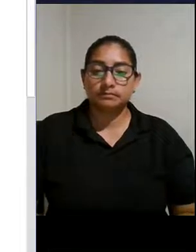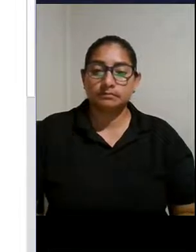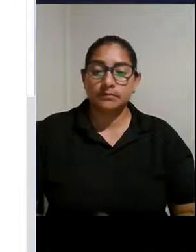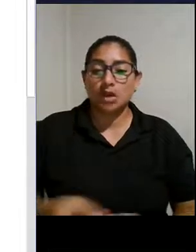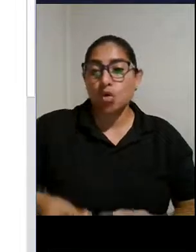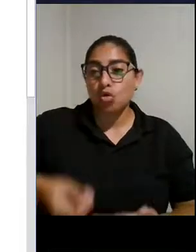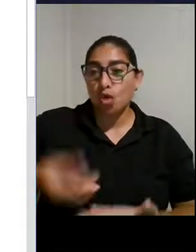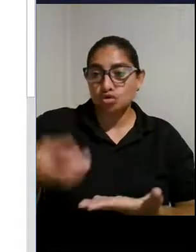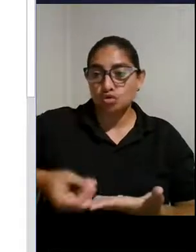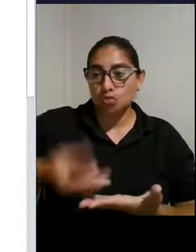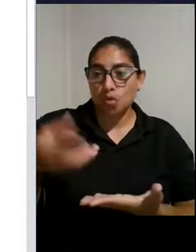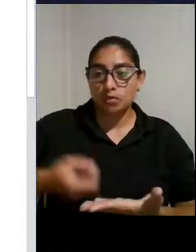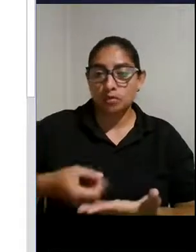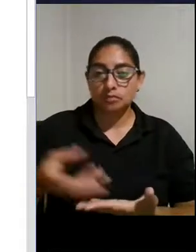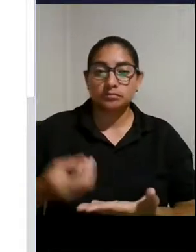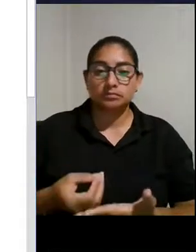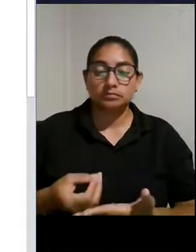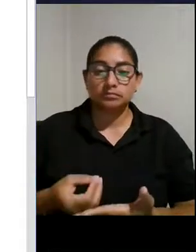de